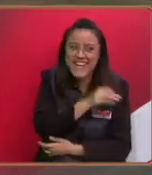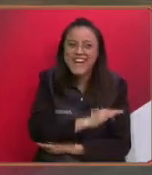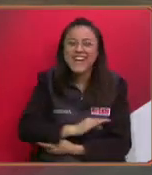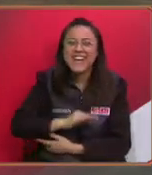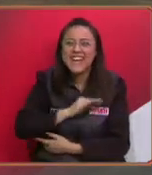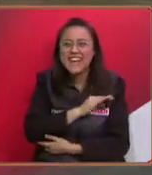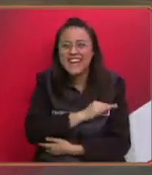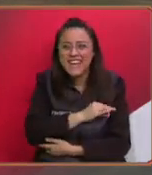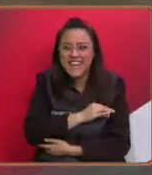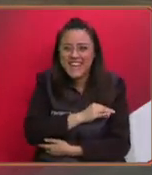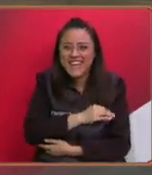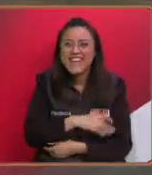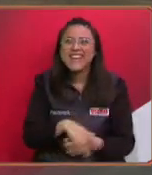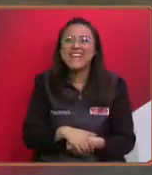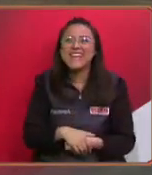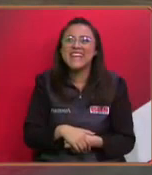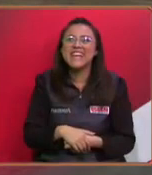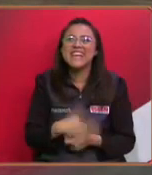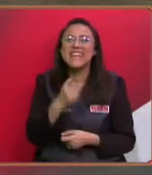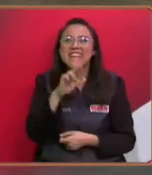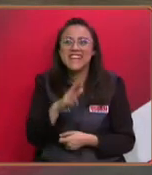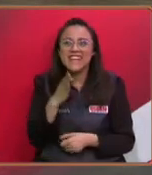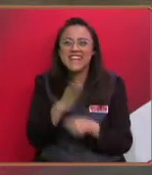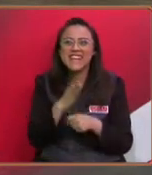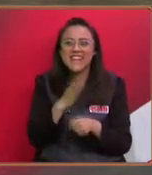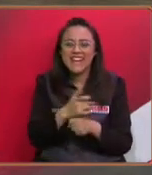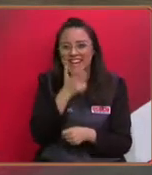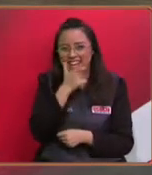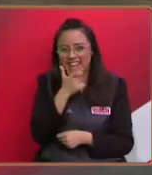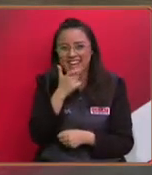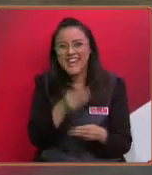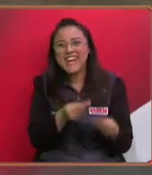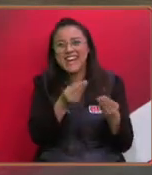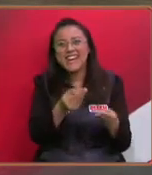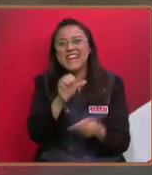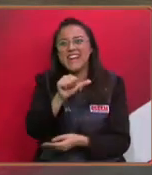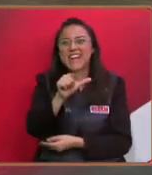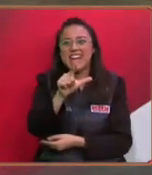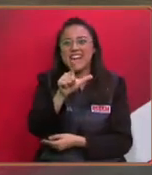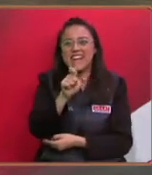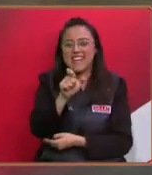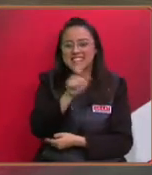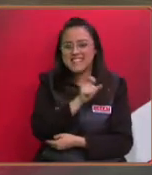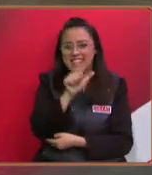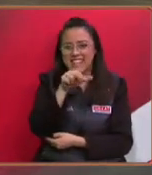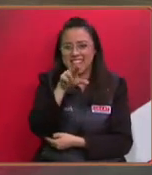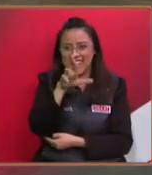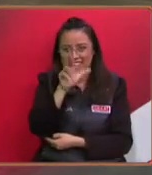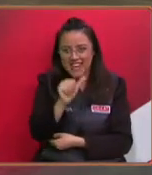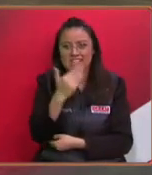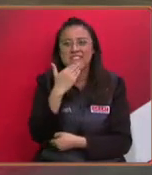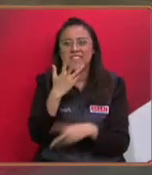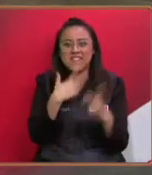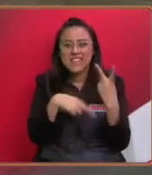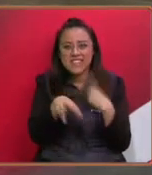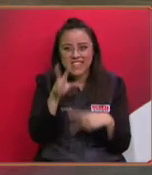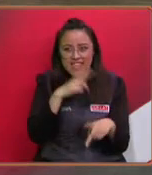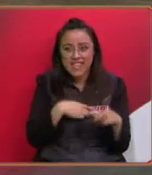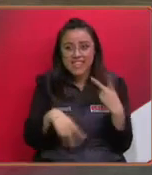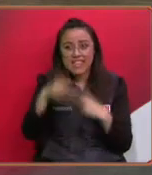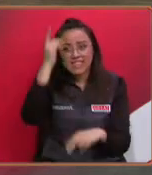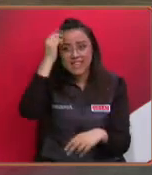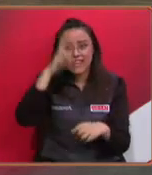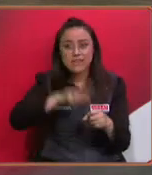esa estuvo buenísima, me la voy a robar. Guarachiri, guarachón, la tenemos en la bolsa. Oye, Alessandra, te quiero dar la más cordial bienvenida. Alessandra Martínez Cairo